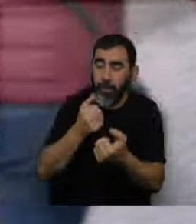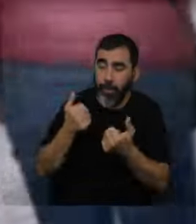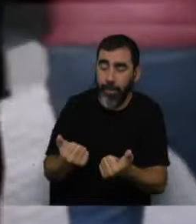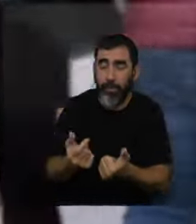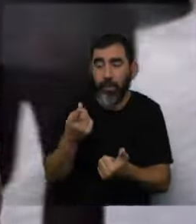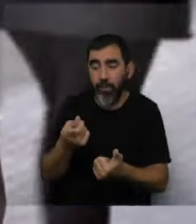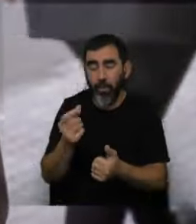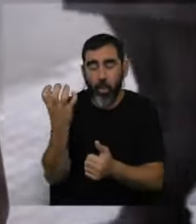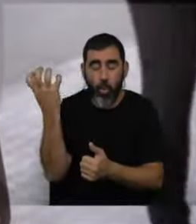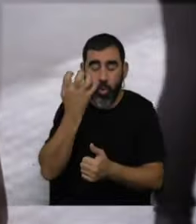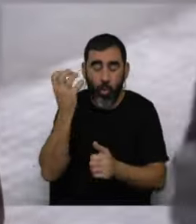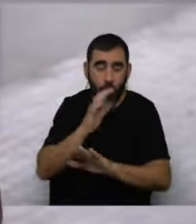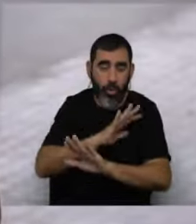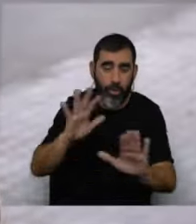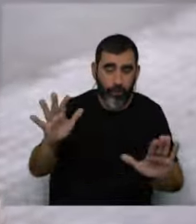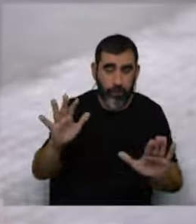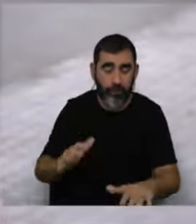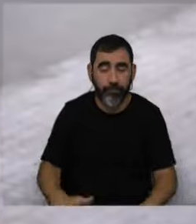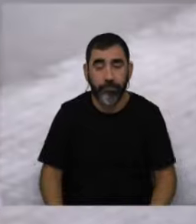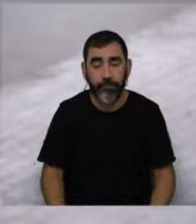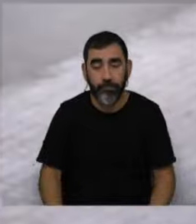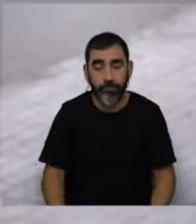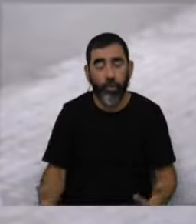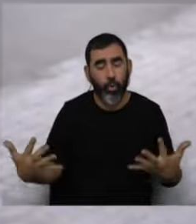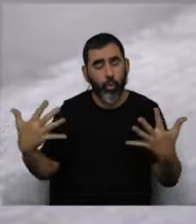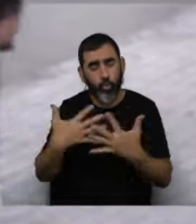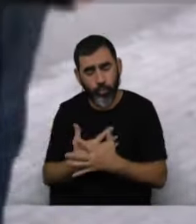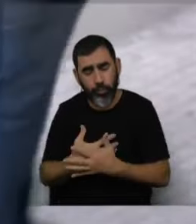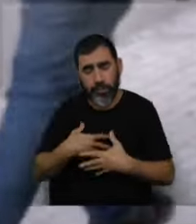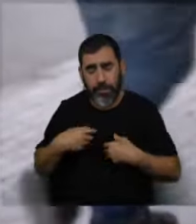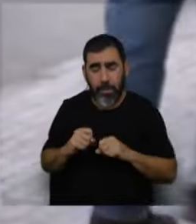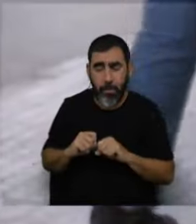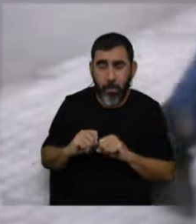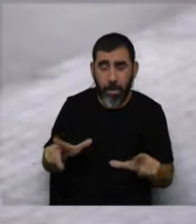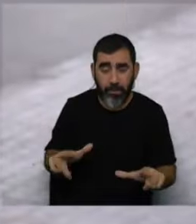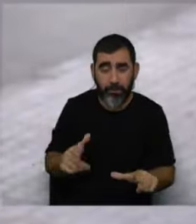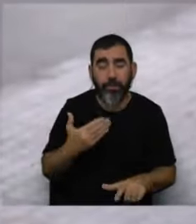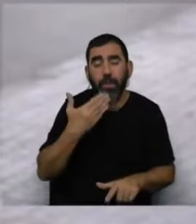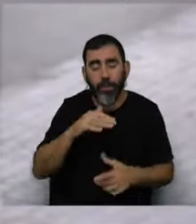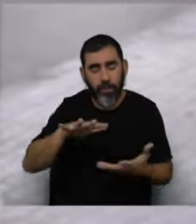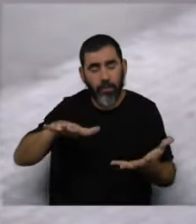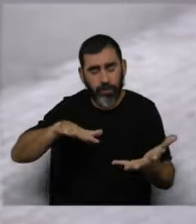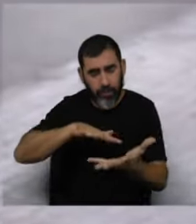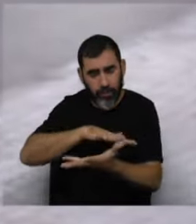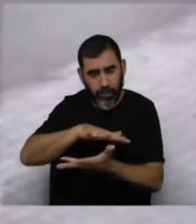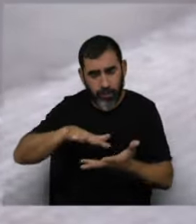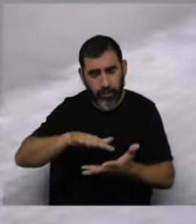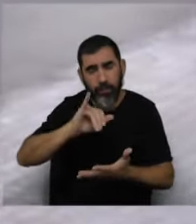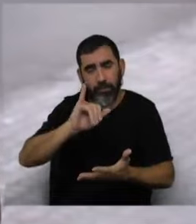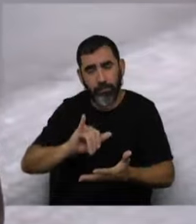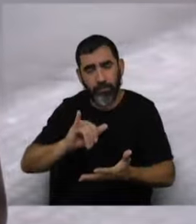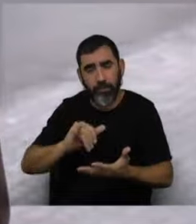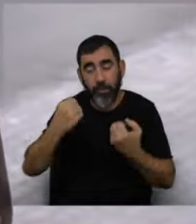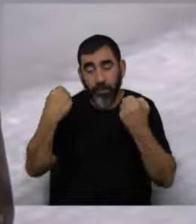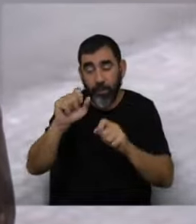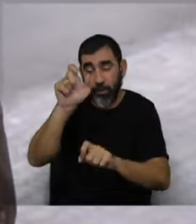esto nos hace horrible a todos este lo padecemos nos sentimos muy mal entiendo la situación de del del